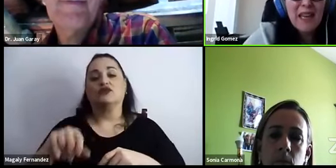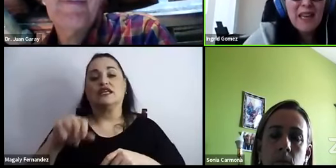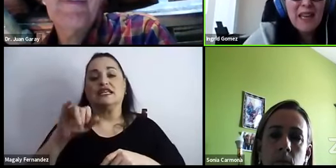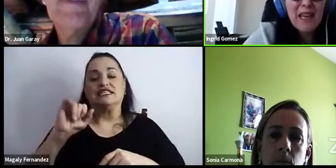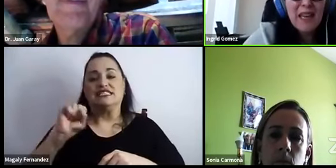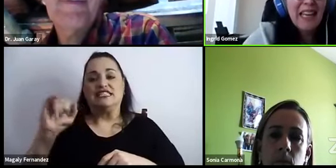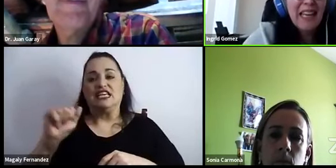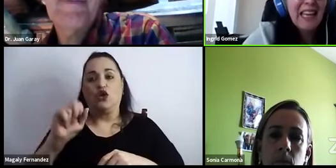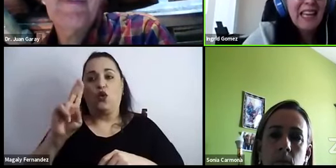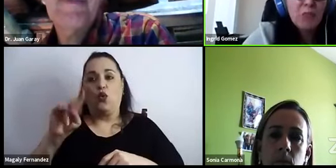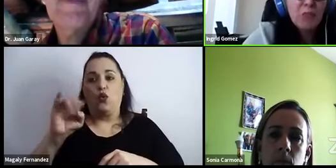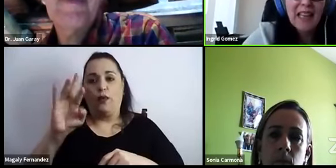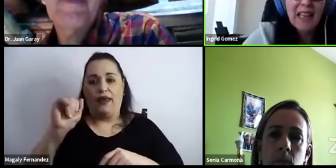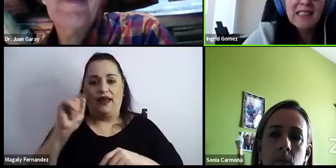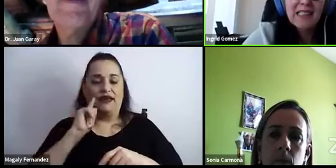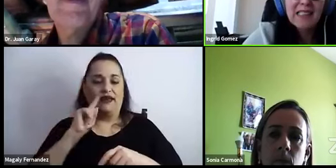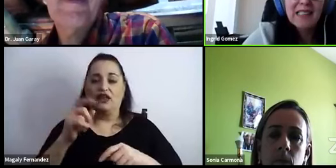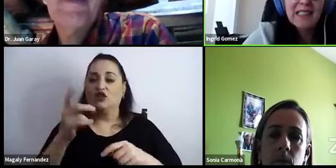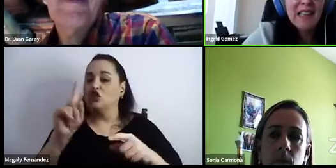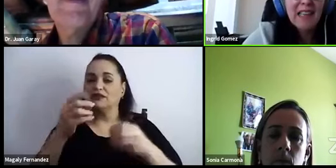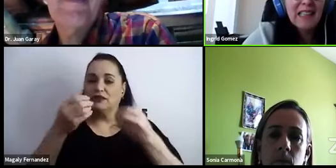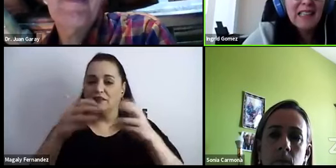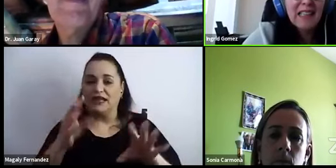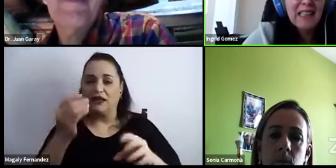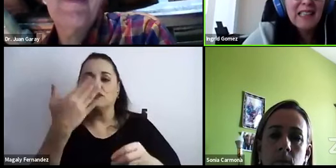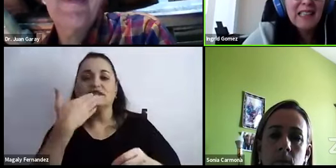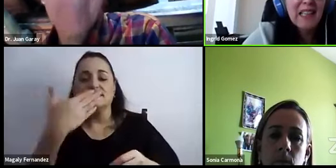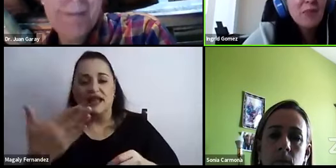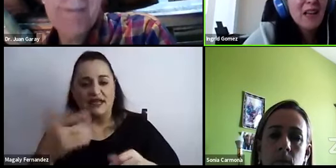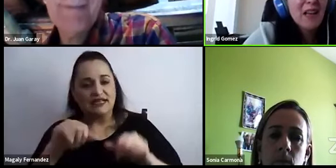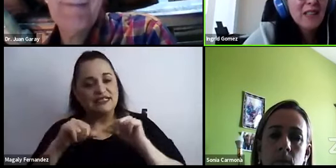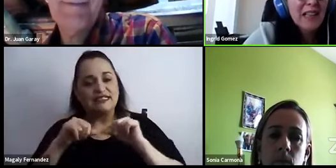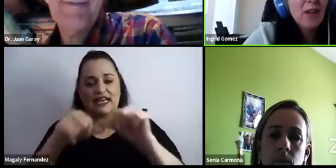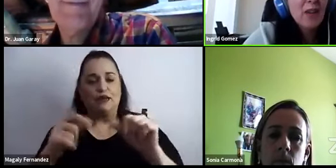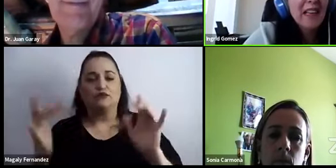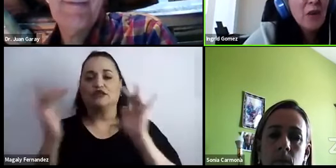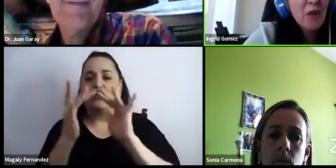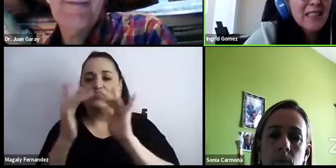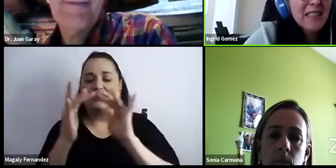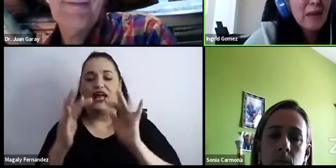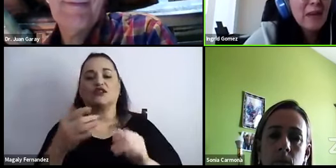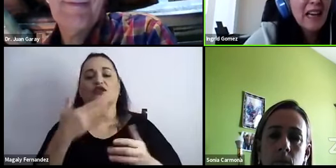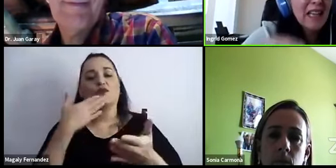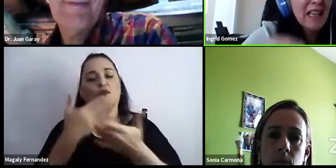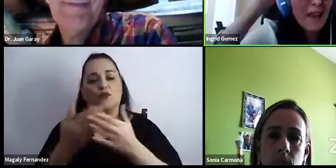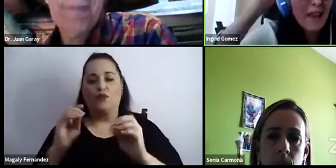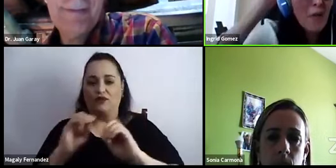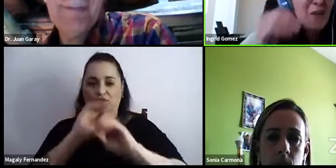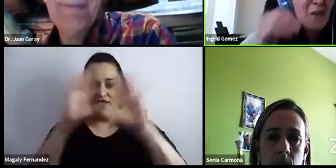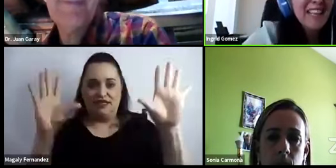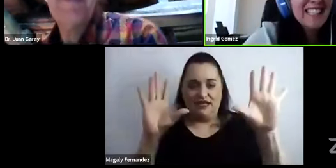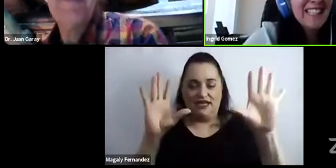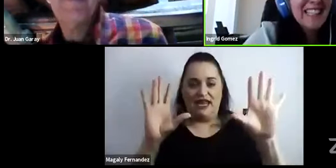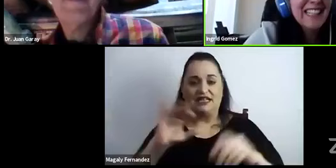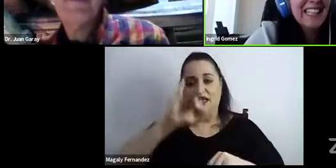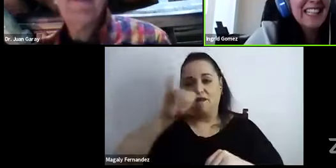más, entonces no se pierdan. Muchas gracias y seguimos en contacto. Que tengan una excelente mañana